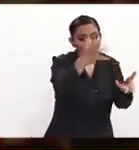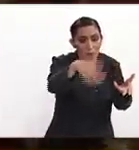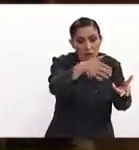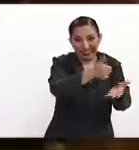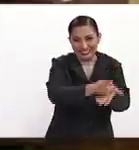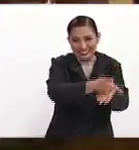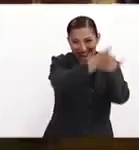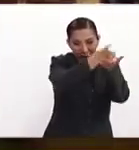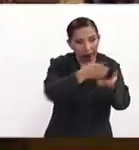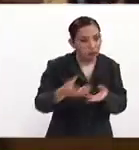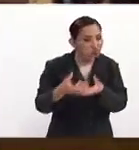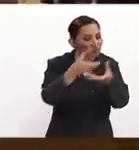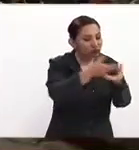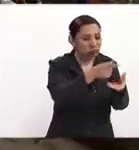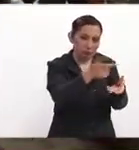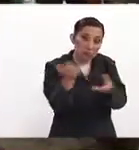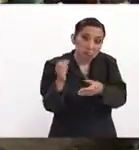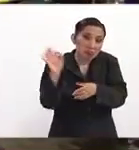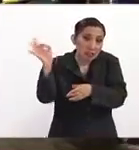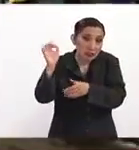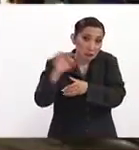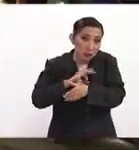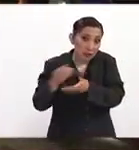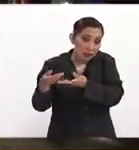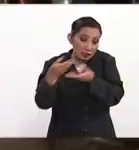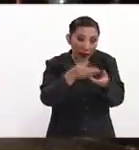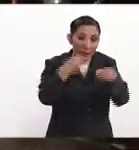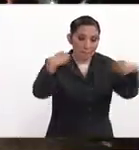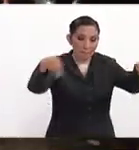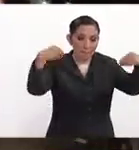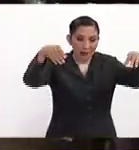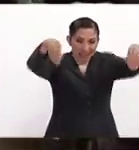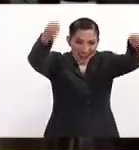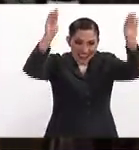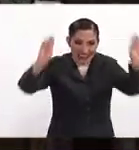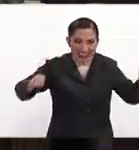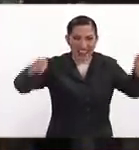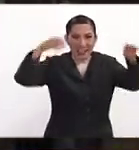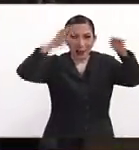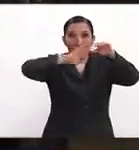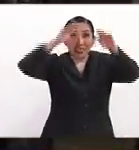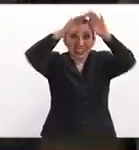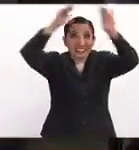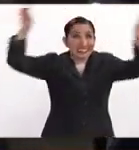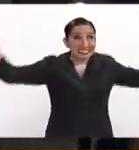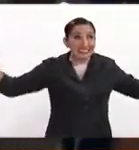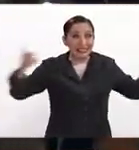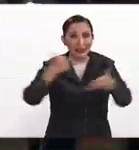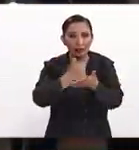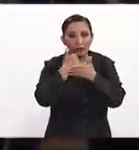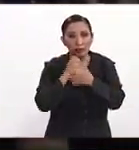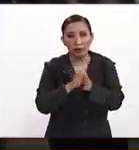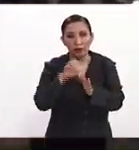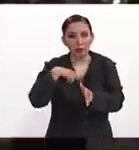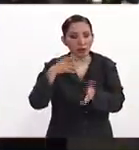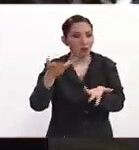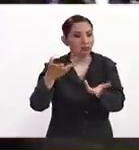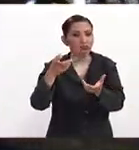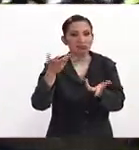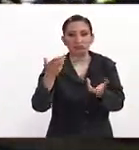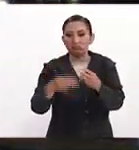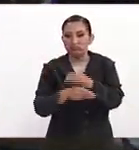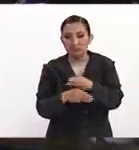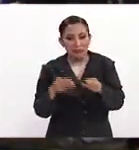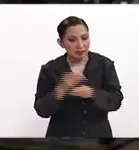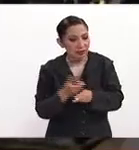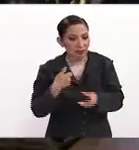y rescate, pues que consideren llevar plásticos o cosas que pueda ayudar a tapar, por ejemplo, herramientas, cosas que se